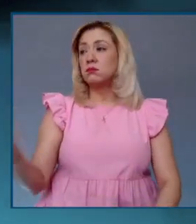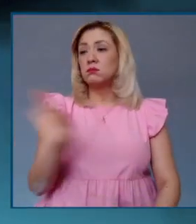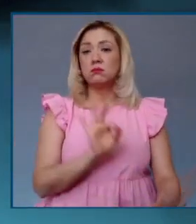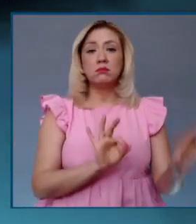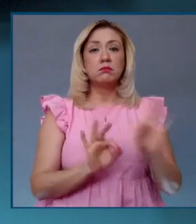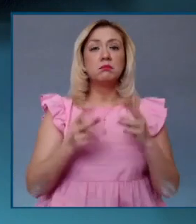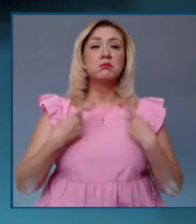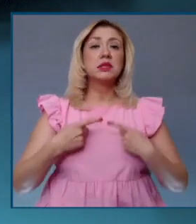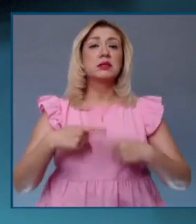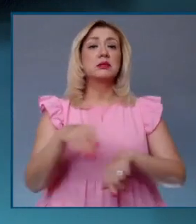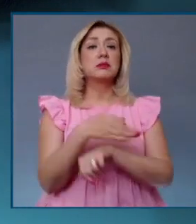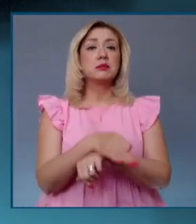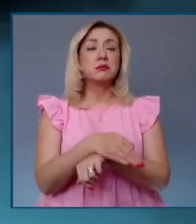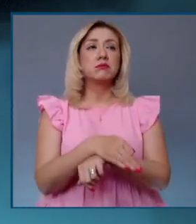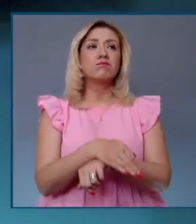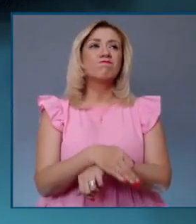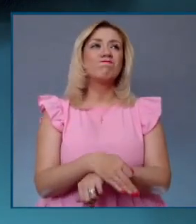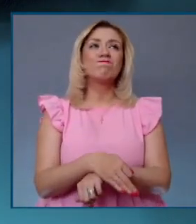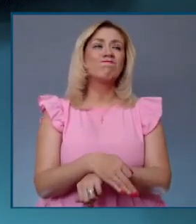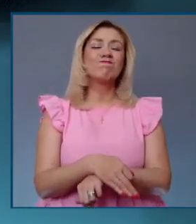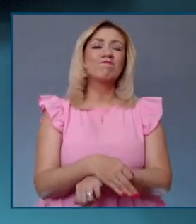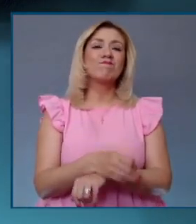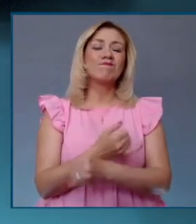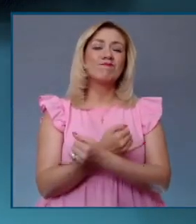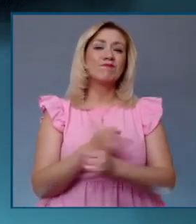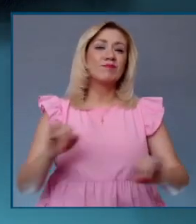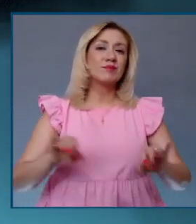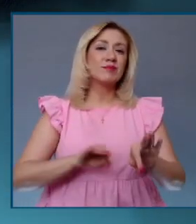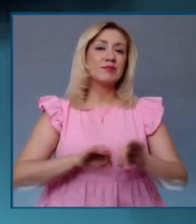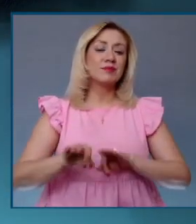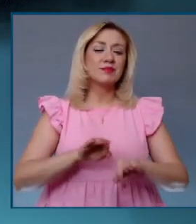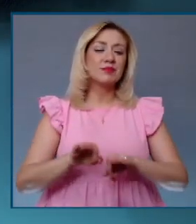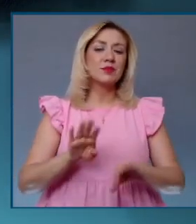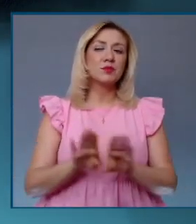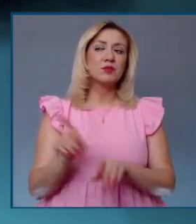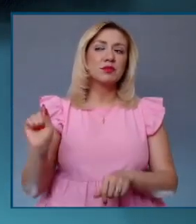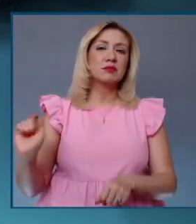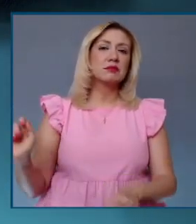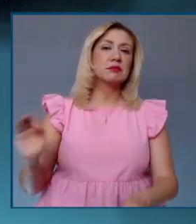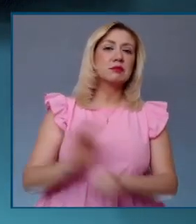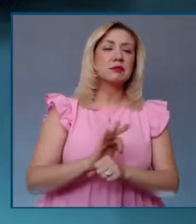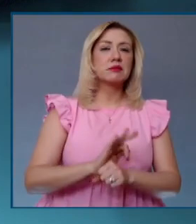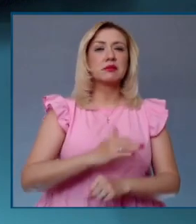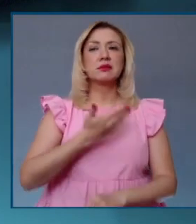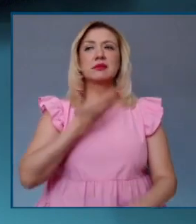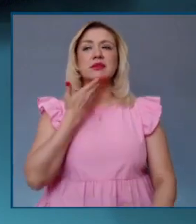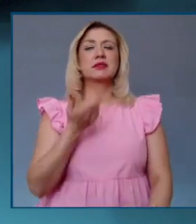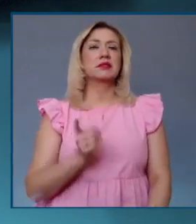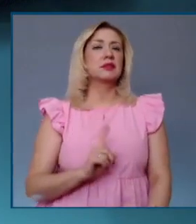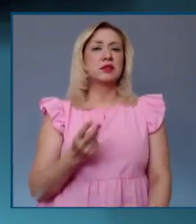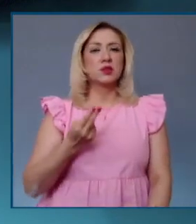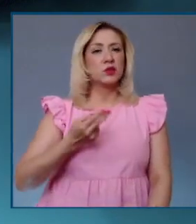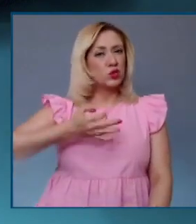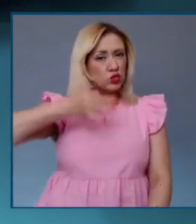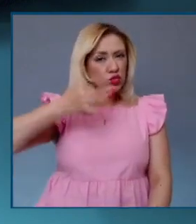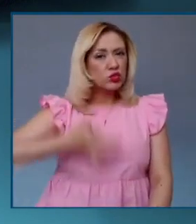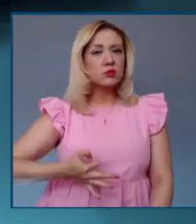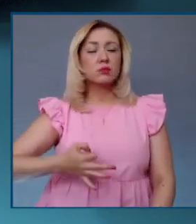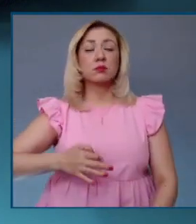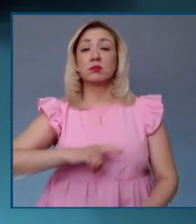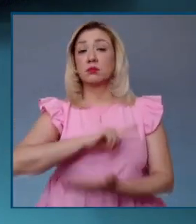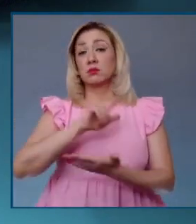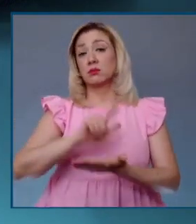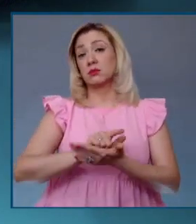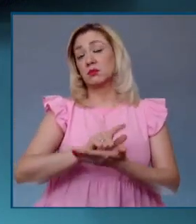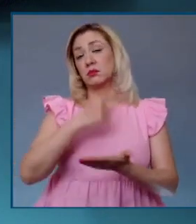puede afectar su independencia y autonomía. Advirtió que, de acuerdo con estándares internacionales de derechos humanos, el proceso de